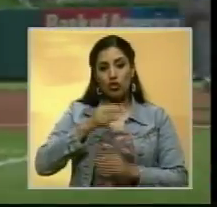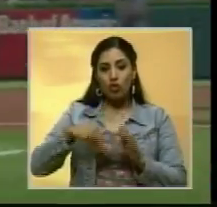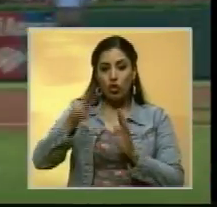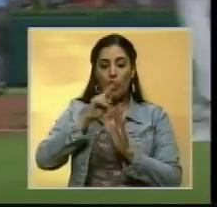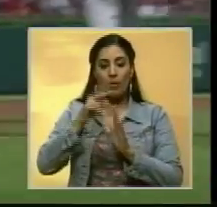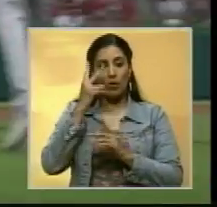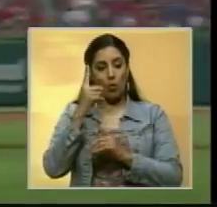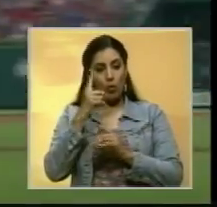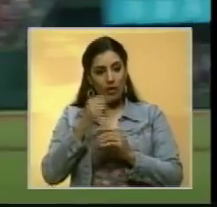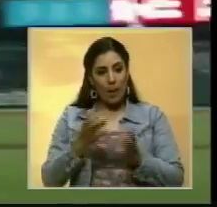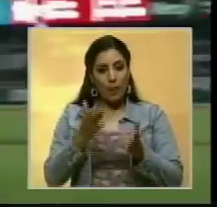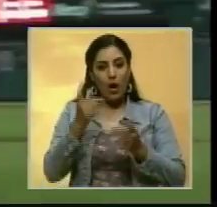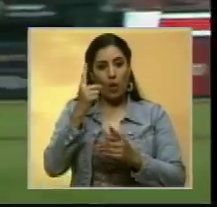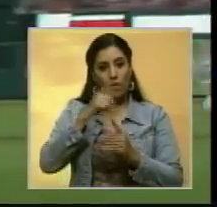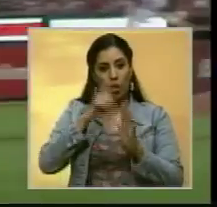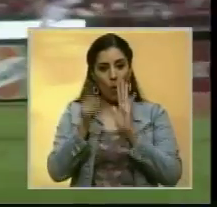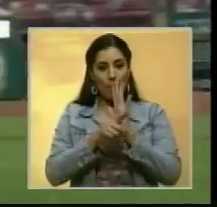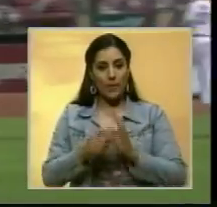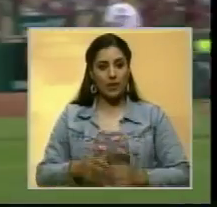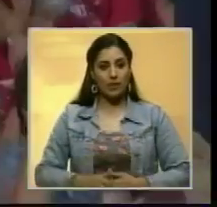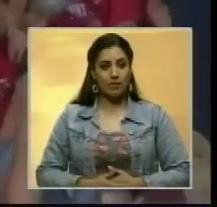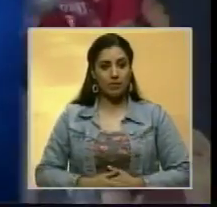dobles, empujada y anotada.